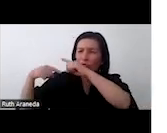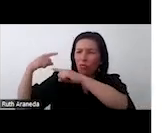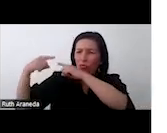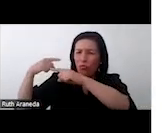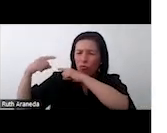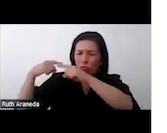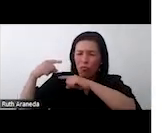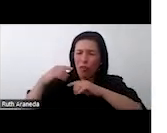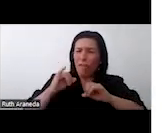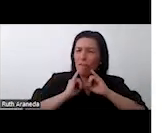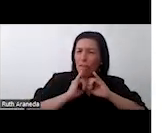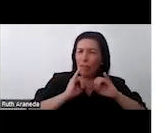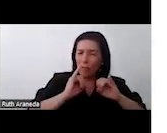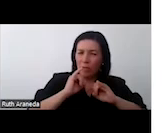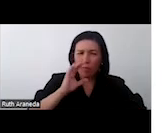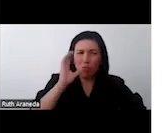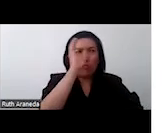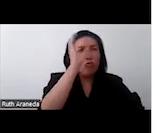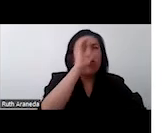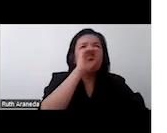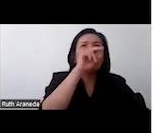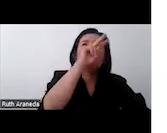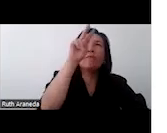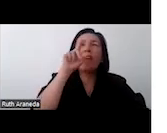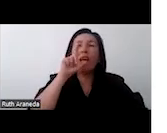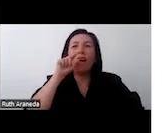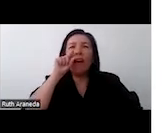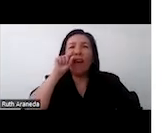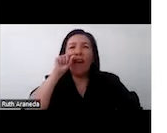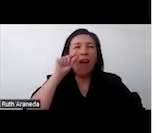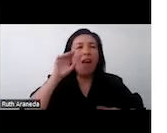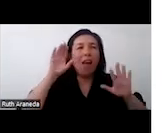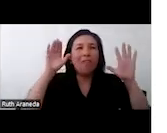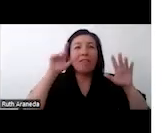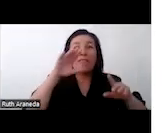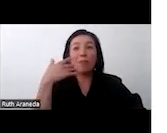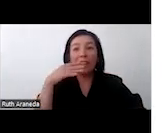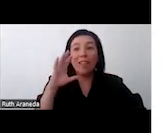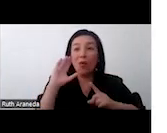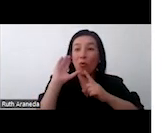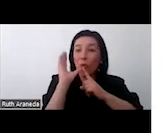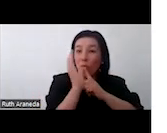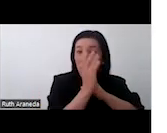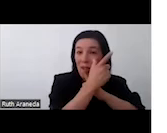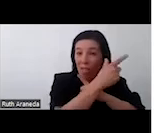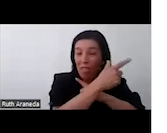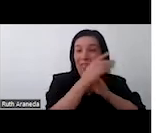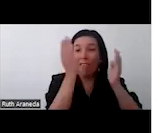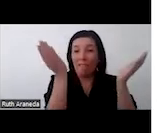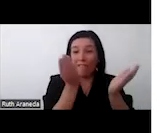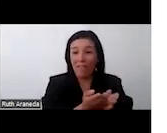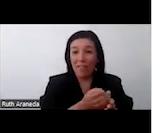y, digamos, para poder justificar la importancia que podía tener la riqueza cultural que tenía también el Valle del Marga